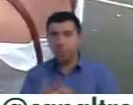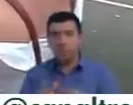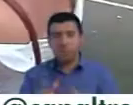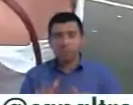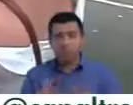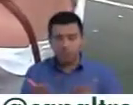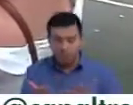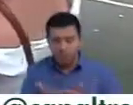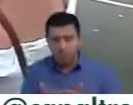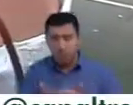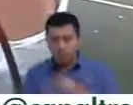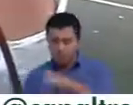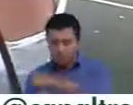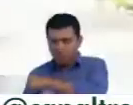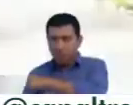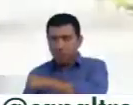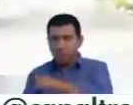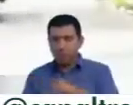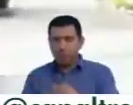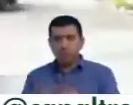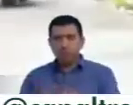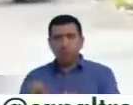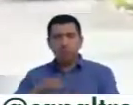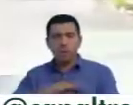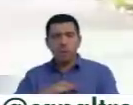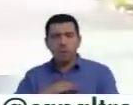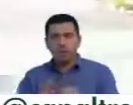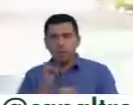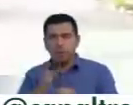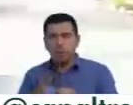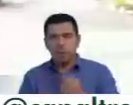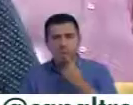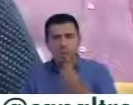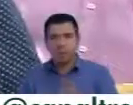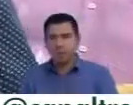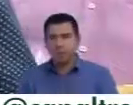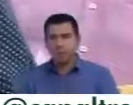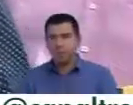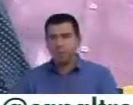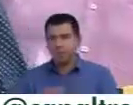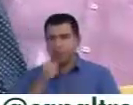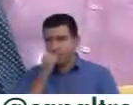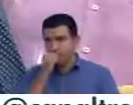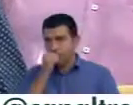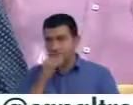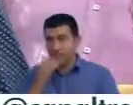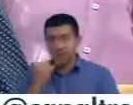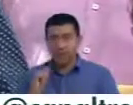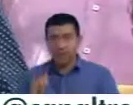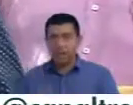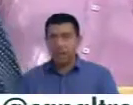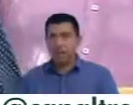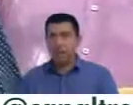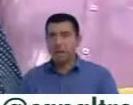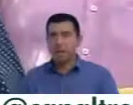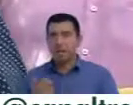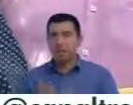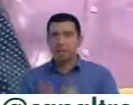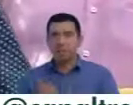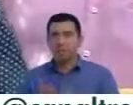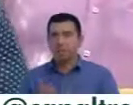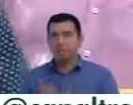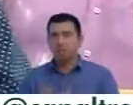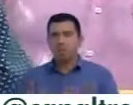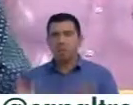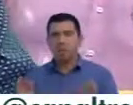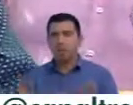Educación, Infraestructura y, por supuesto, el alcalde del municipio. Esto fue lo que él nos dijo. Ya no tenemos ningún inconveniente en lo que tiene que ver